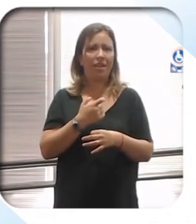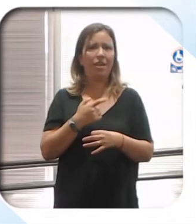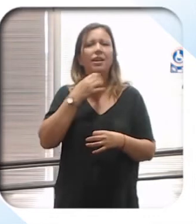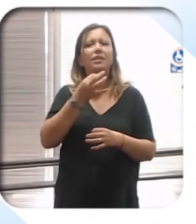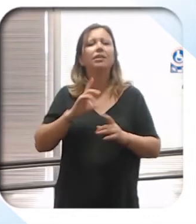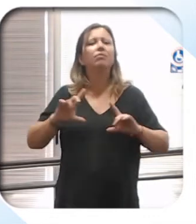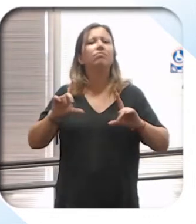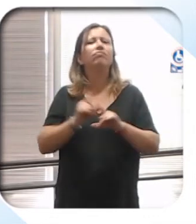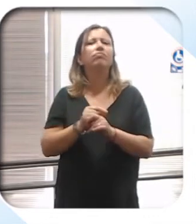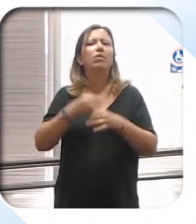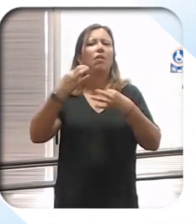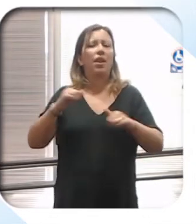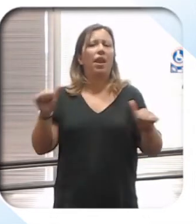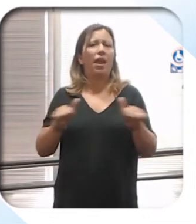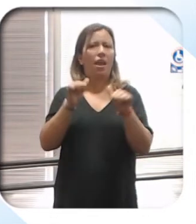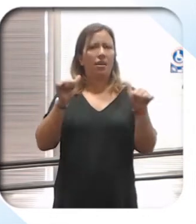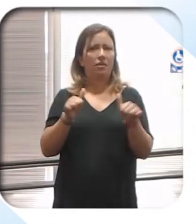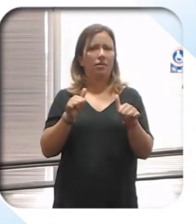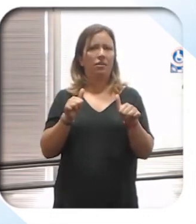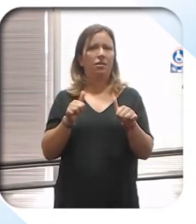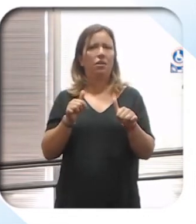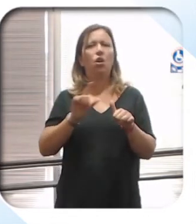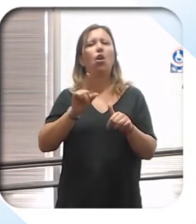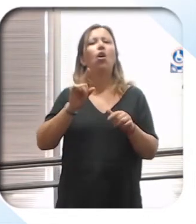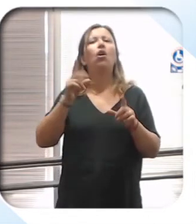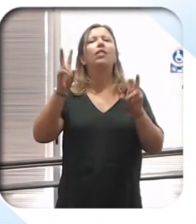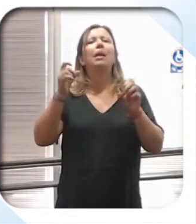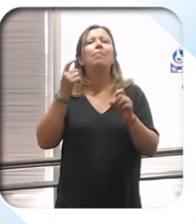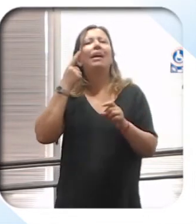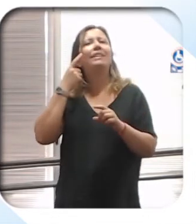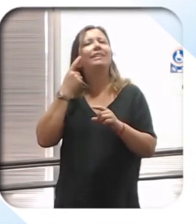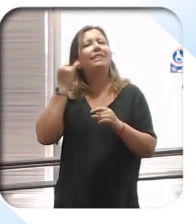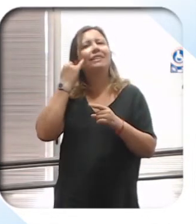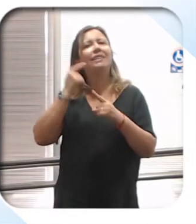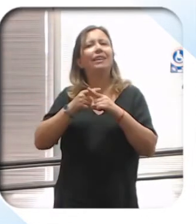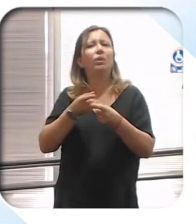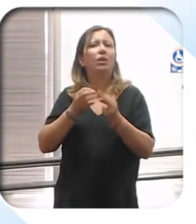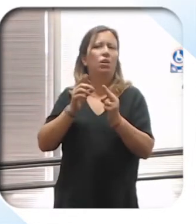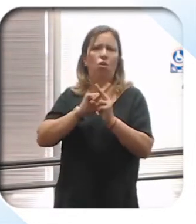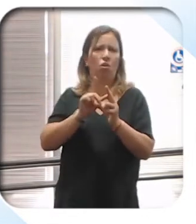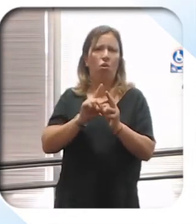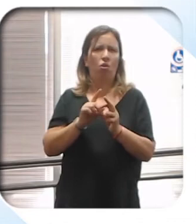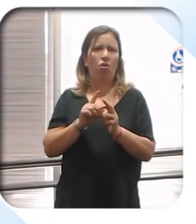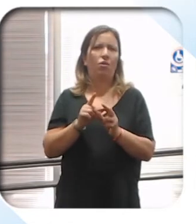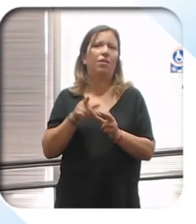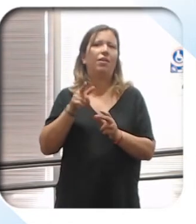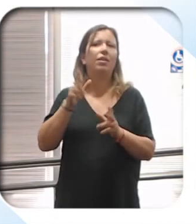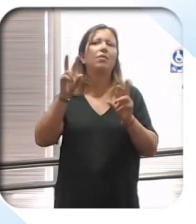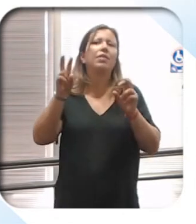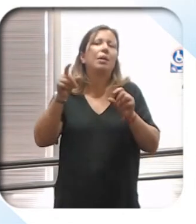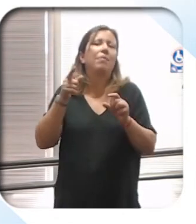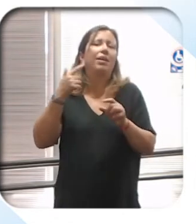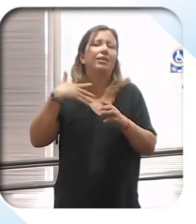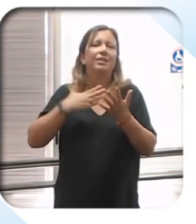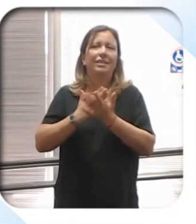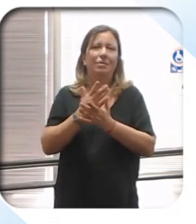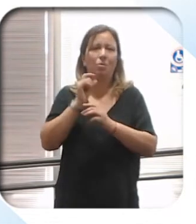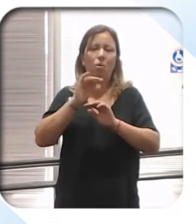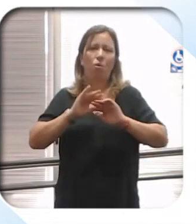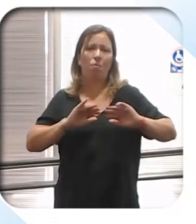acabada, digo, bueno, estoy precisamente hablando de sexología. Terribles. Me parece que es un tema inconsciente, me